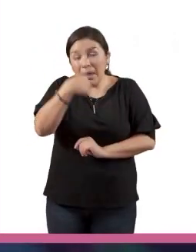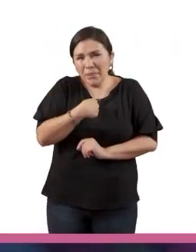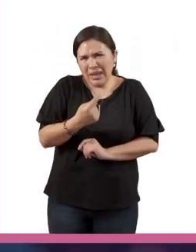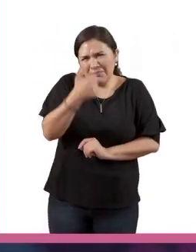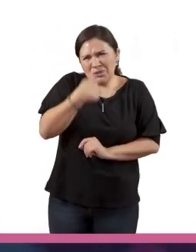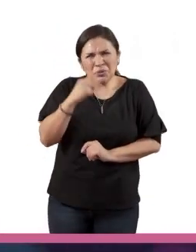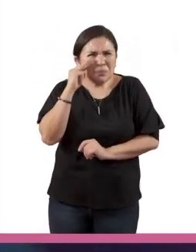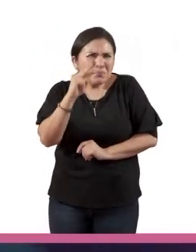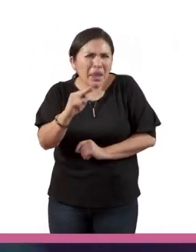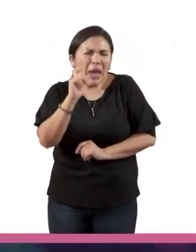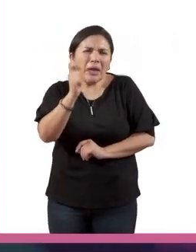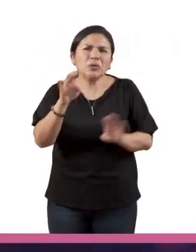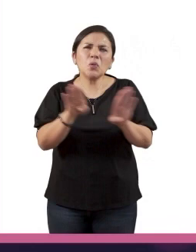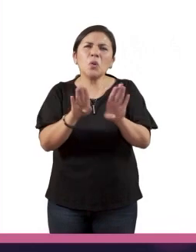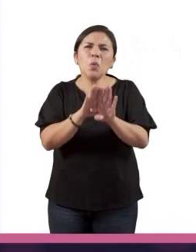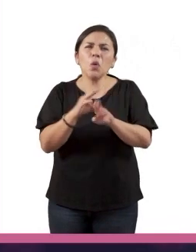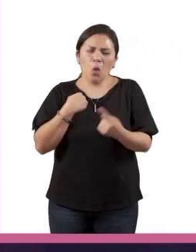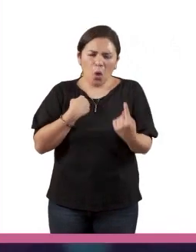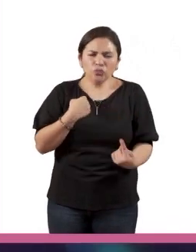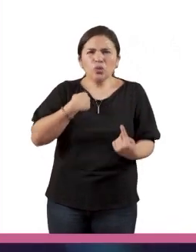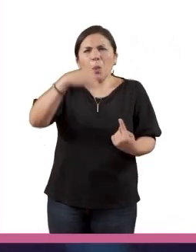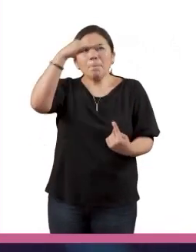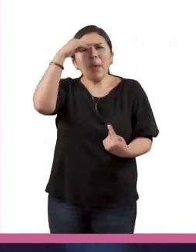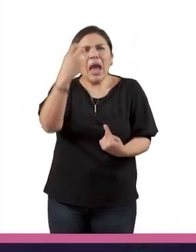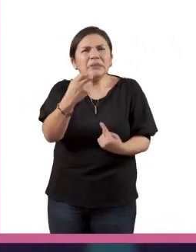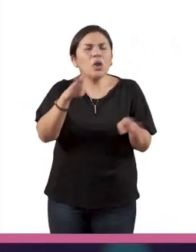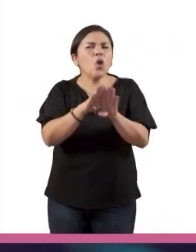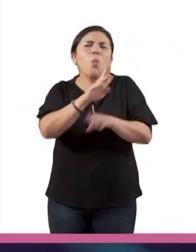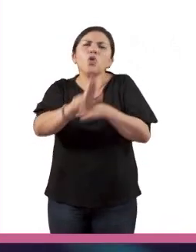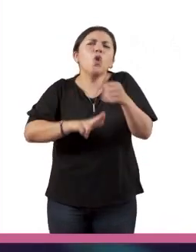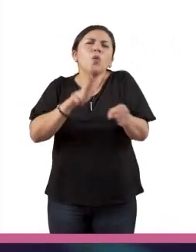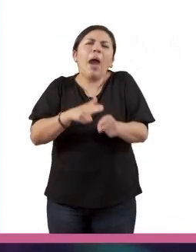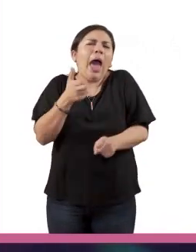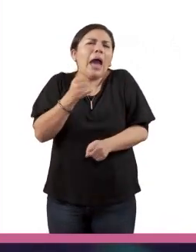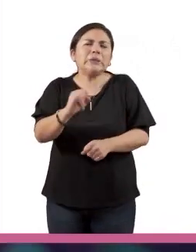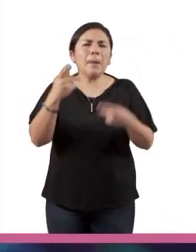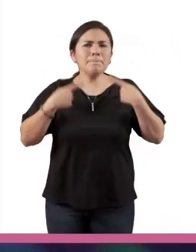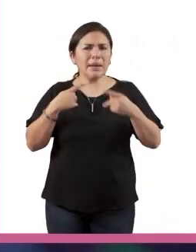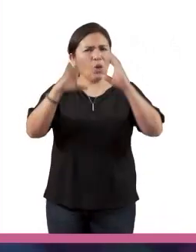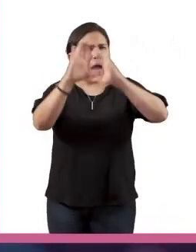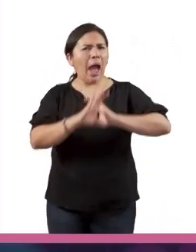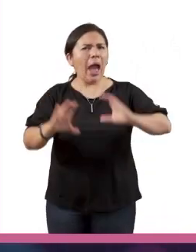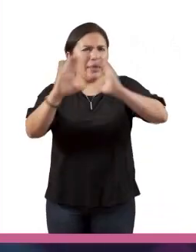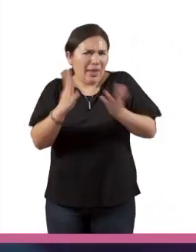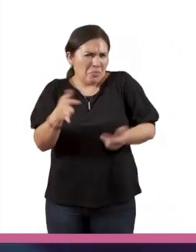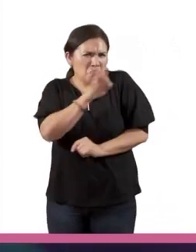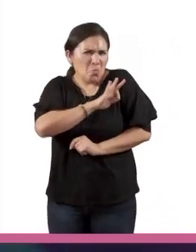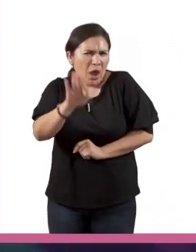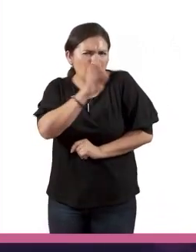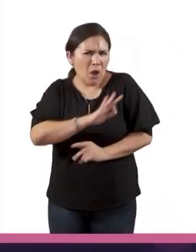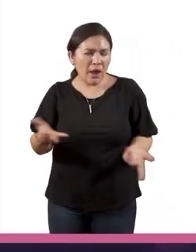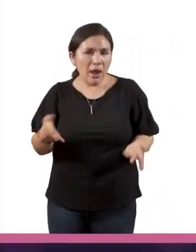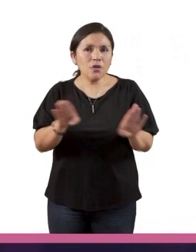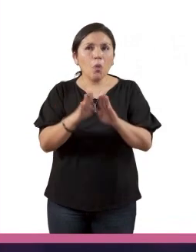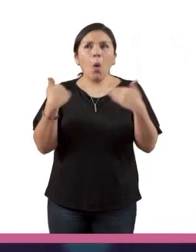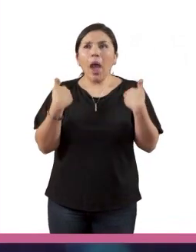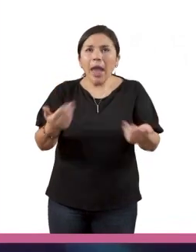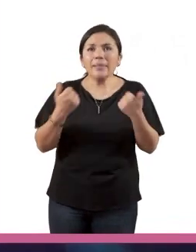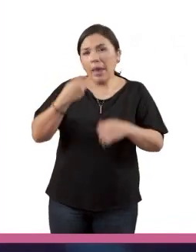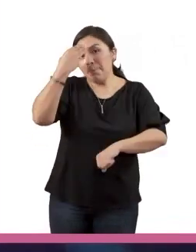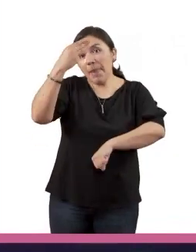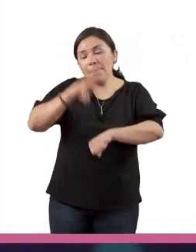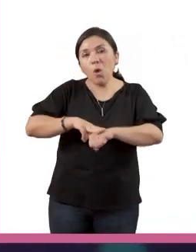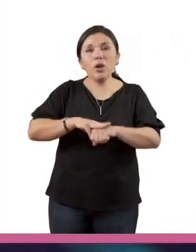principio, en mis primeros años, yo pensé que era algo completamente normal que la gente pudiera cantar, entendiera el ritmo, se aprendiera